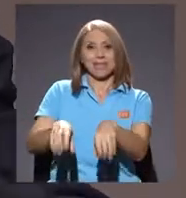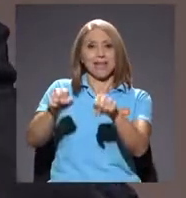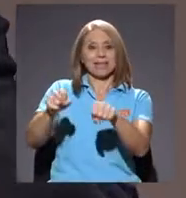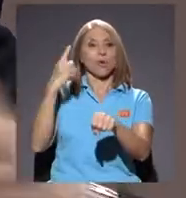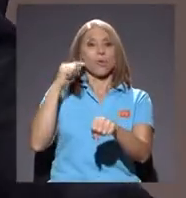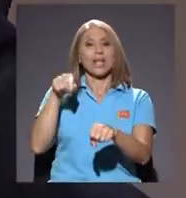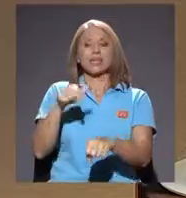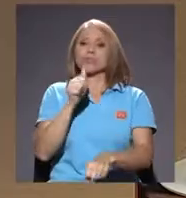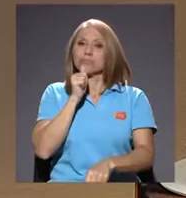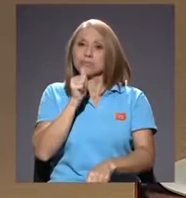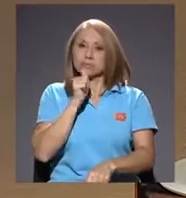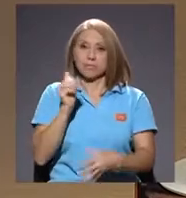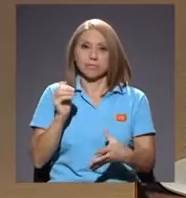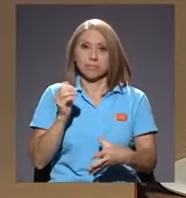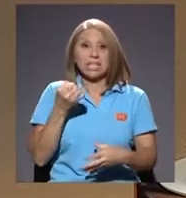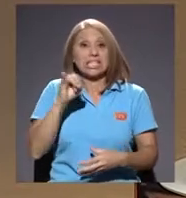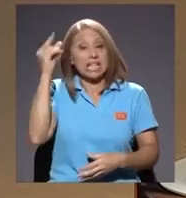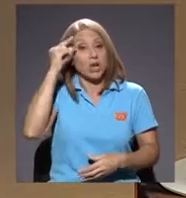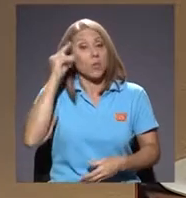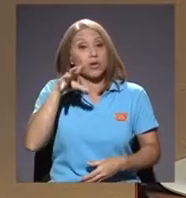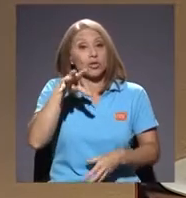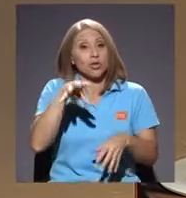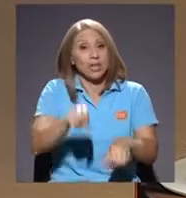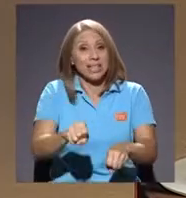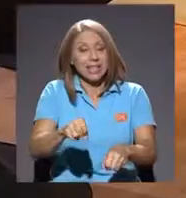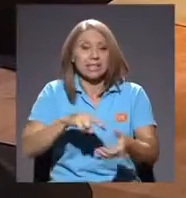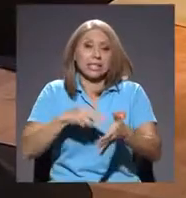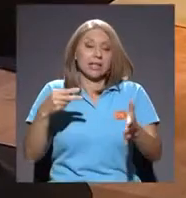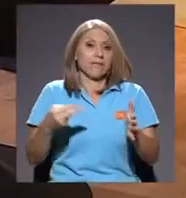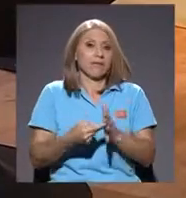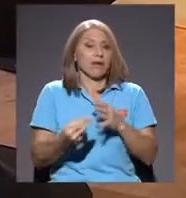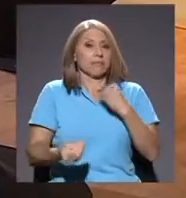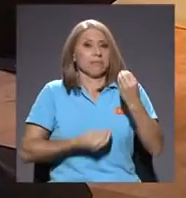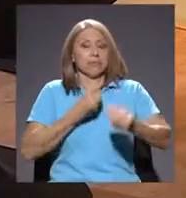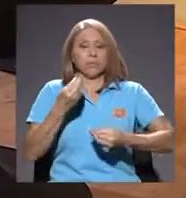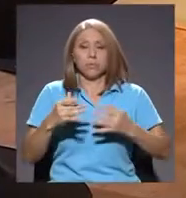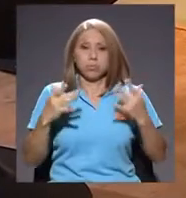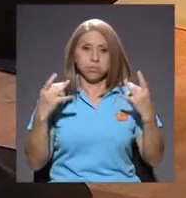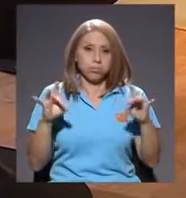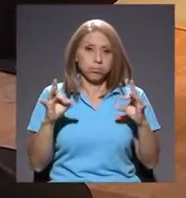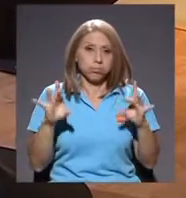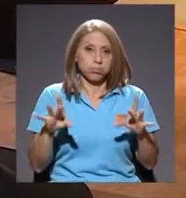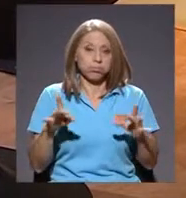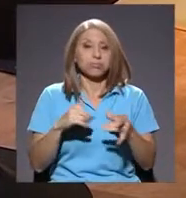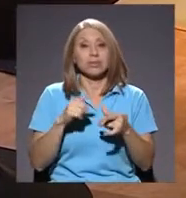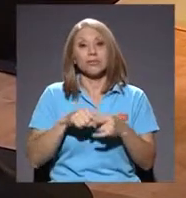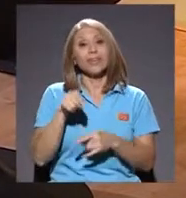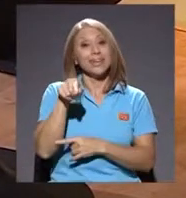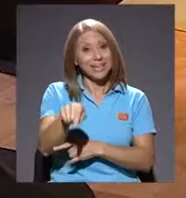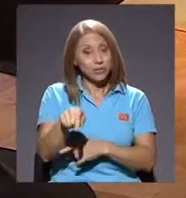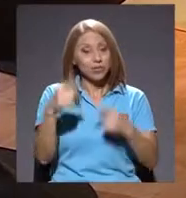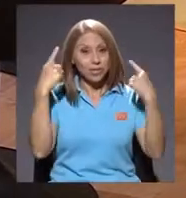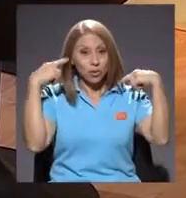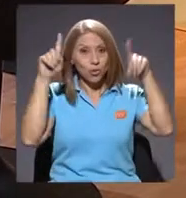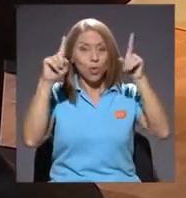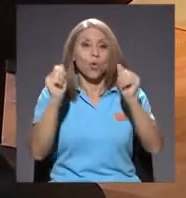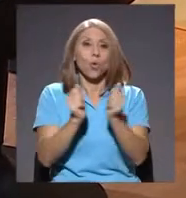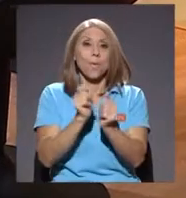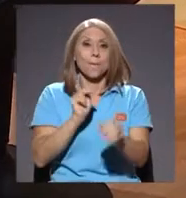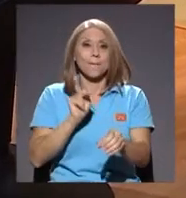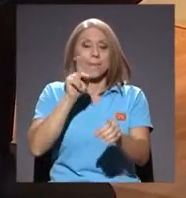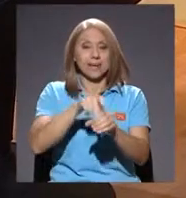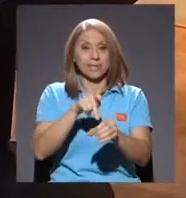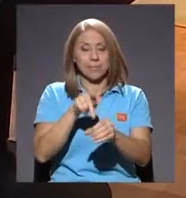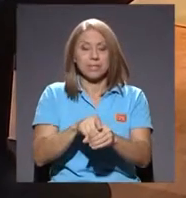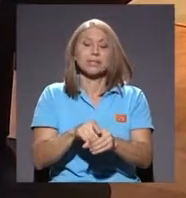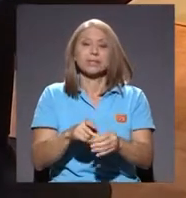tenía que ser una barbaridad de romper todo el sistema de propiedad que hubiera y eso fue lo que se logró con una participación como usted